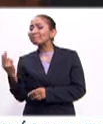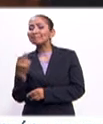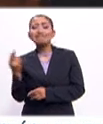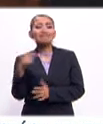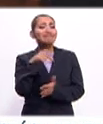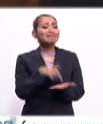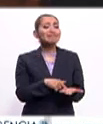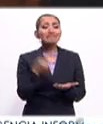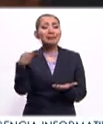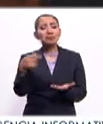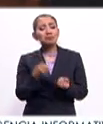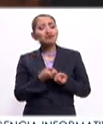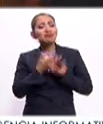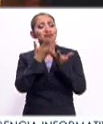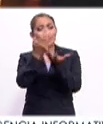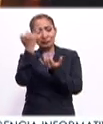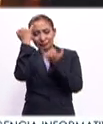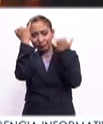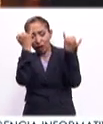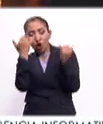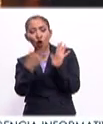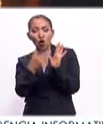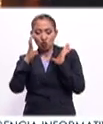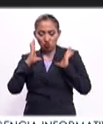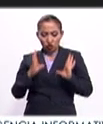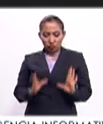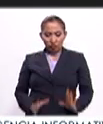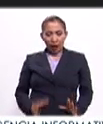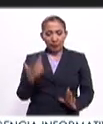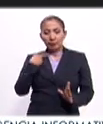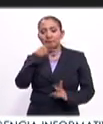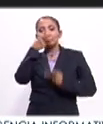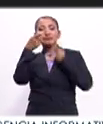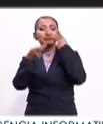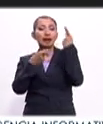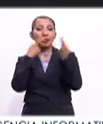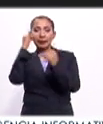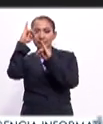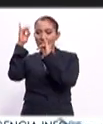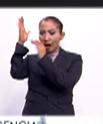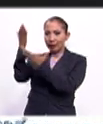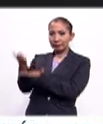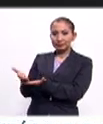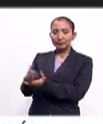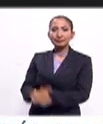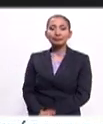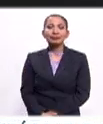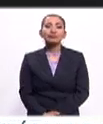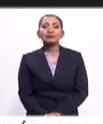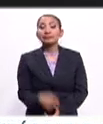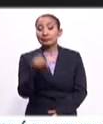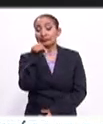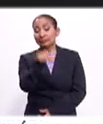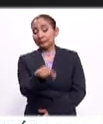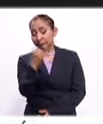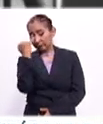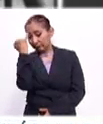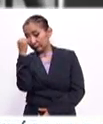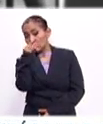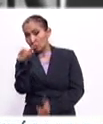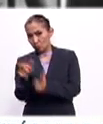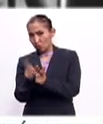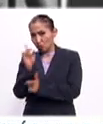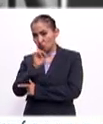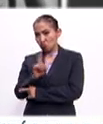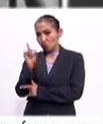necesidad de un espacio donde manifestar el pensamiento a través del cuerpo, las palabras y las imágenes. A partir de ahí, un